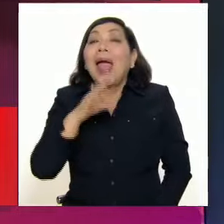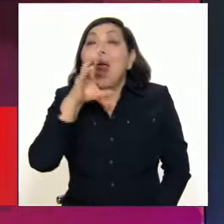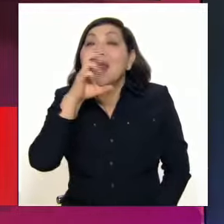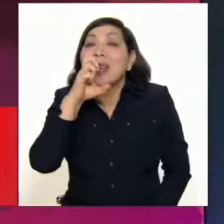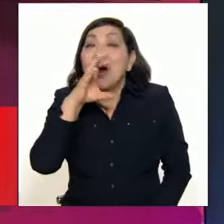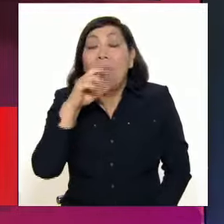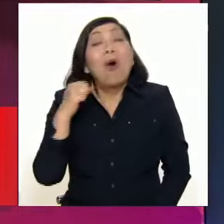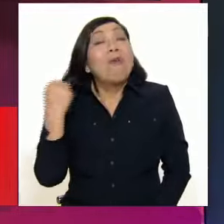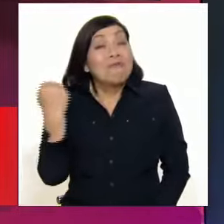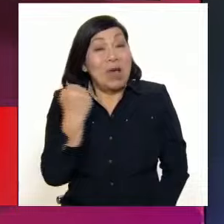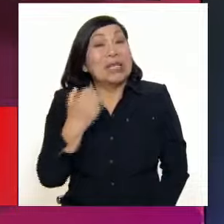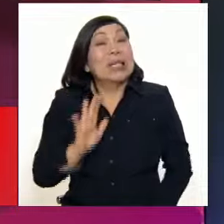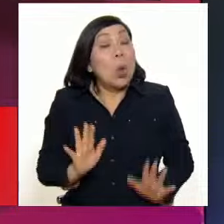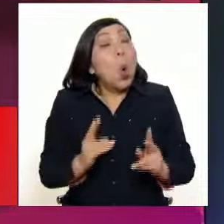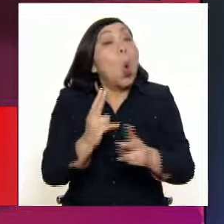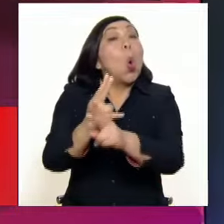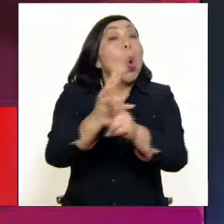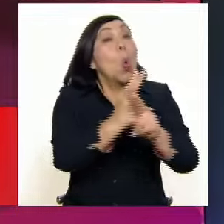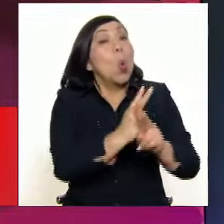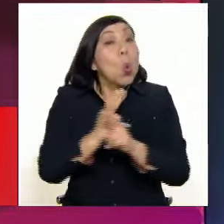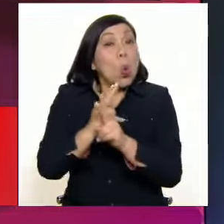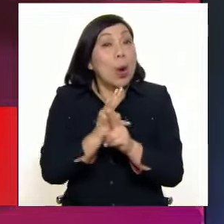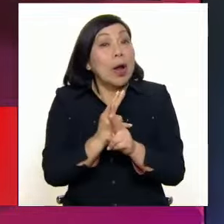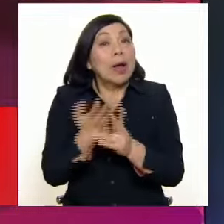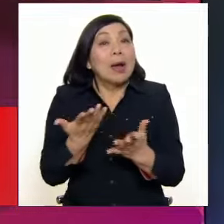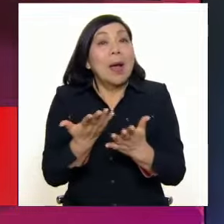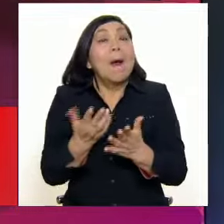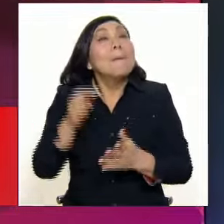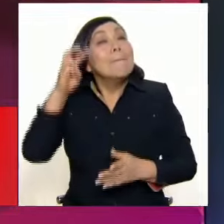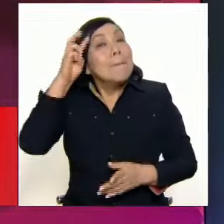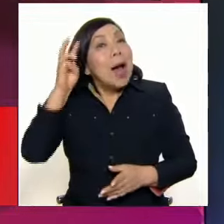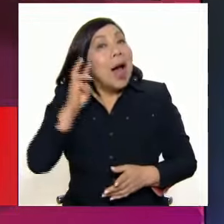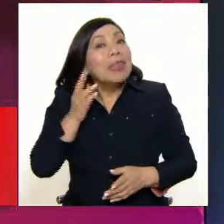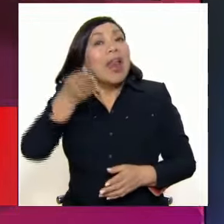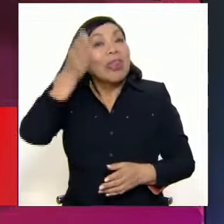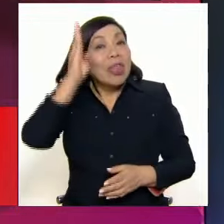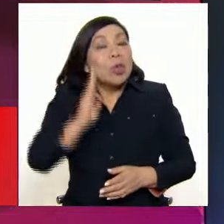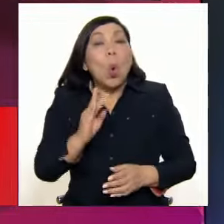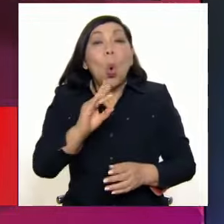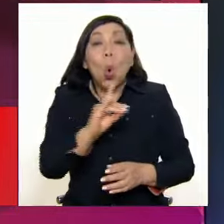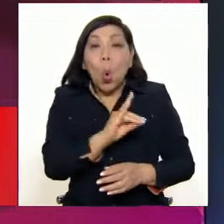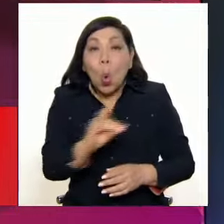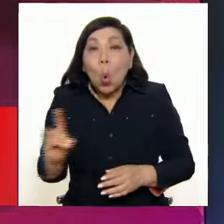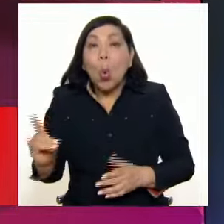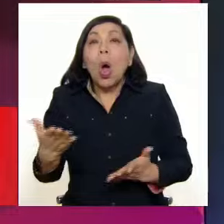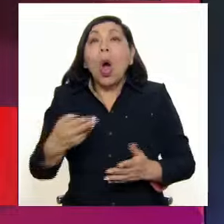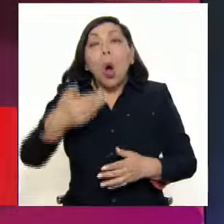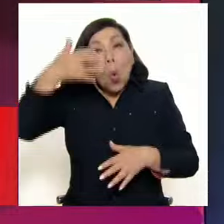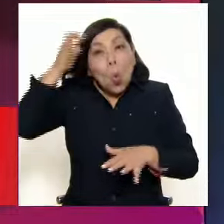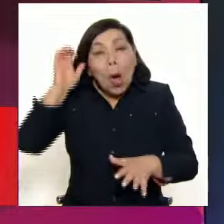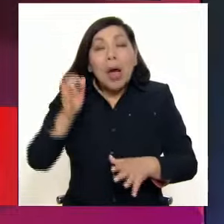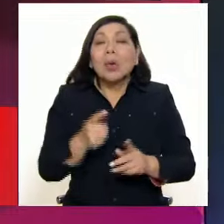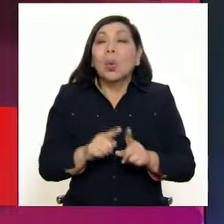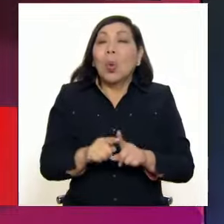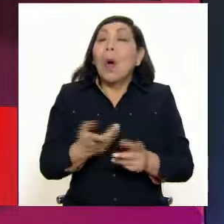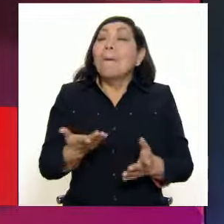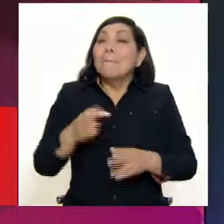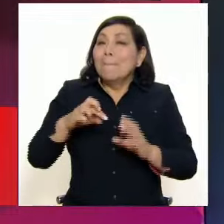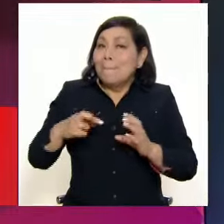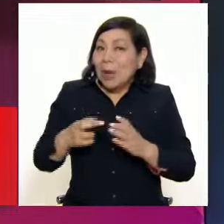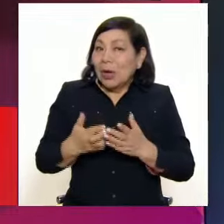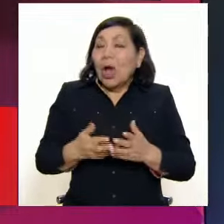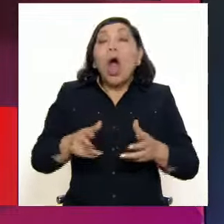de fuerte intensidad. Mucho cuidado con las zonas de Madre de Dios, lo que es Ucayali, Selva de Huánuco, Selva de Pasco y también